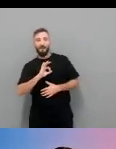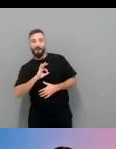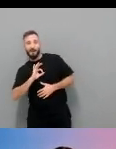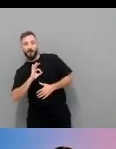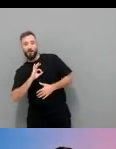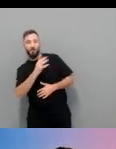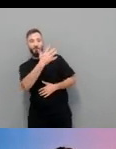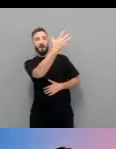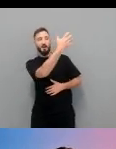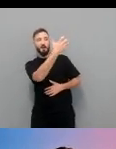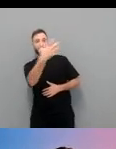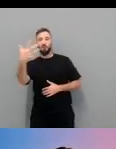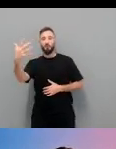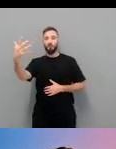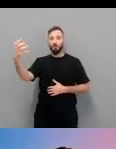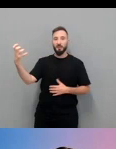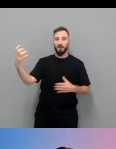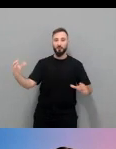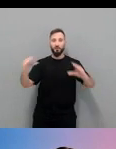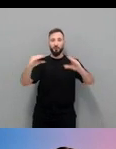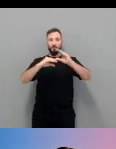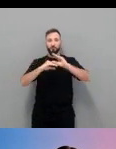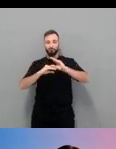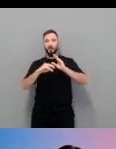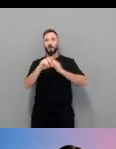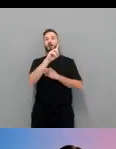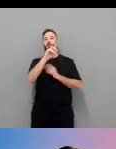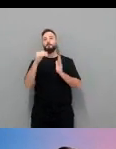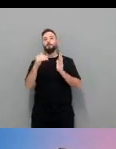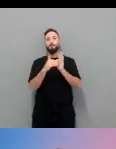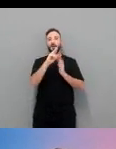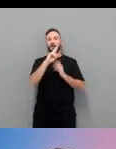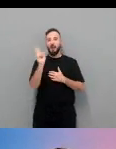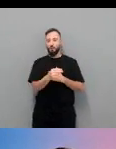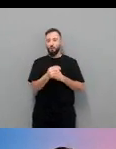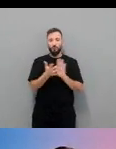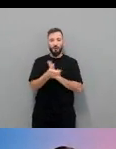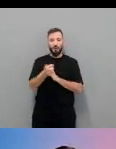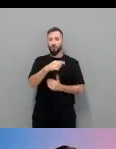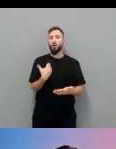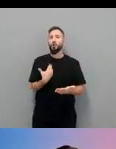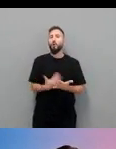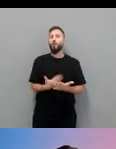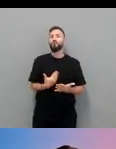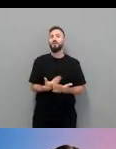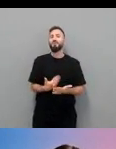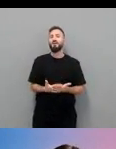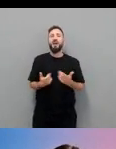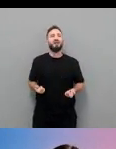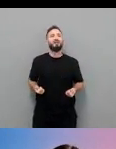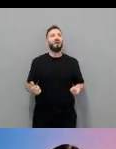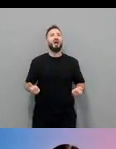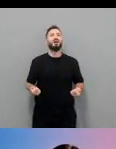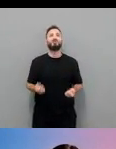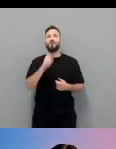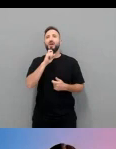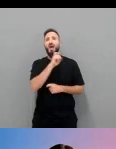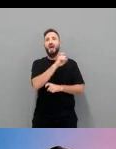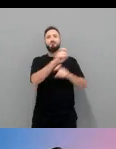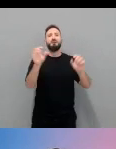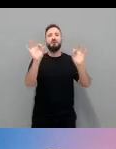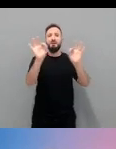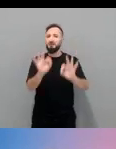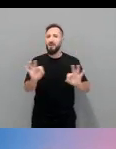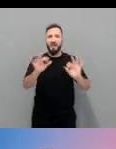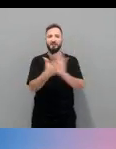en cada aportación, y no tenemos que justificar nada en esta ayuda. Es decir, nos